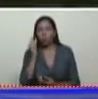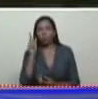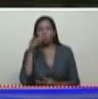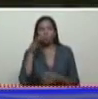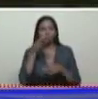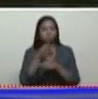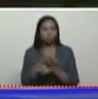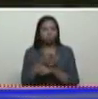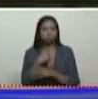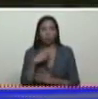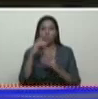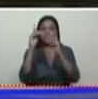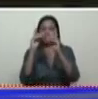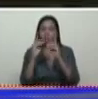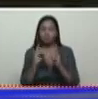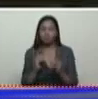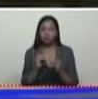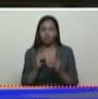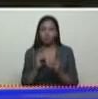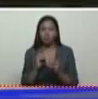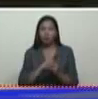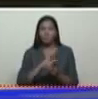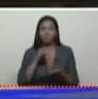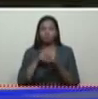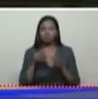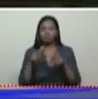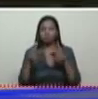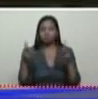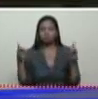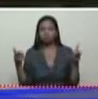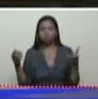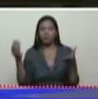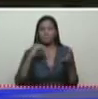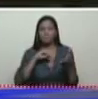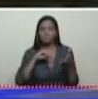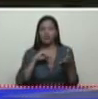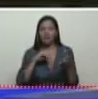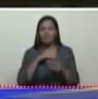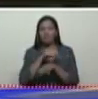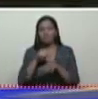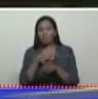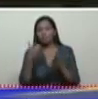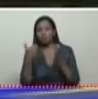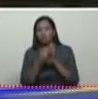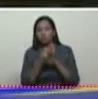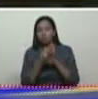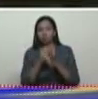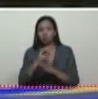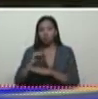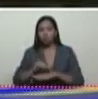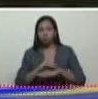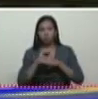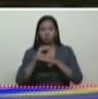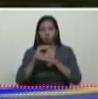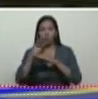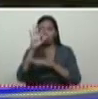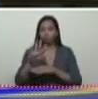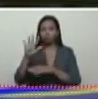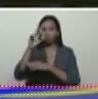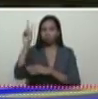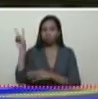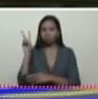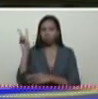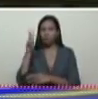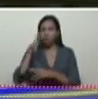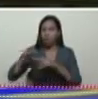He decidido extender el periodo de vacunación para proteger a todos nuestros niños y